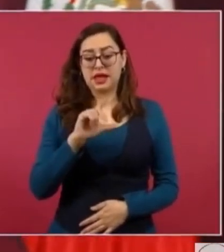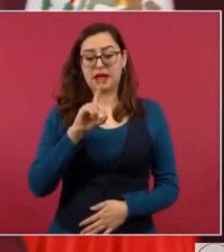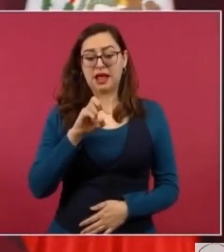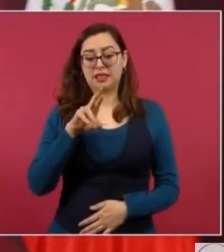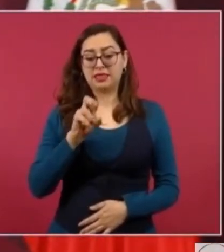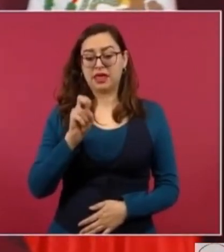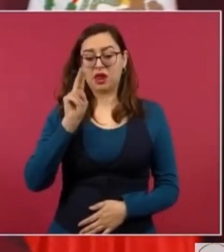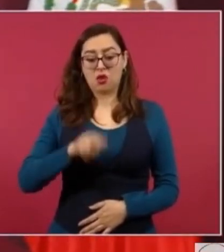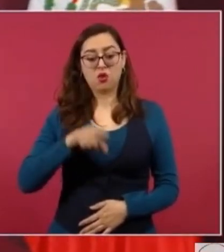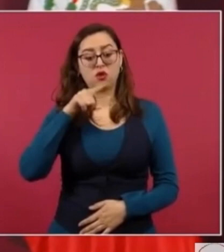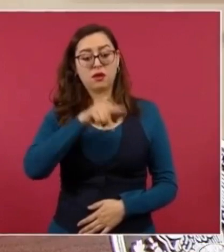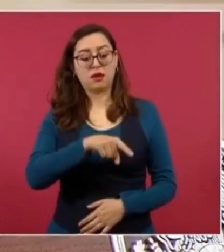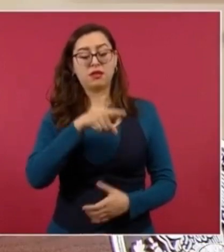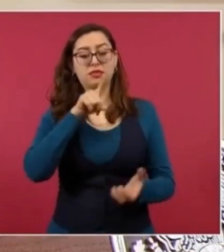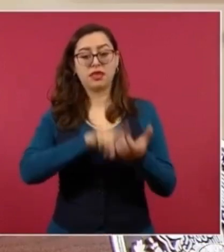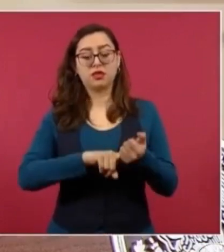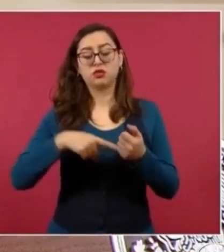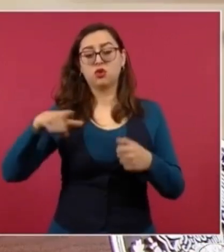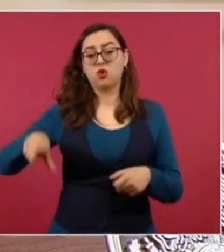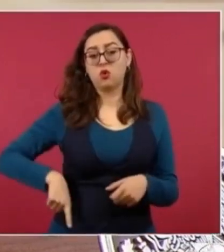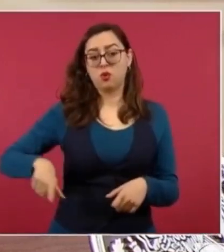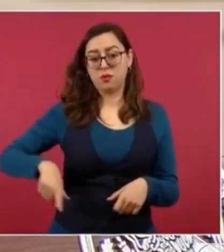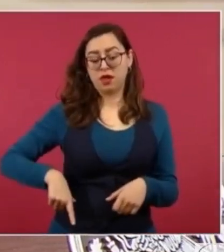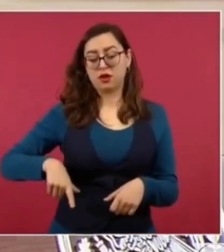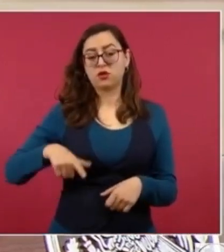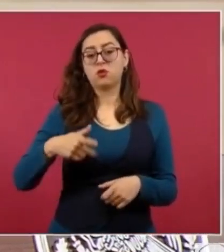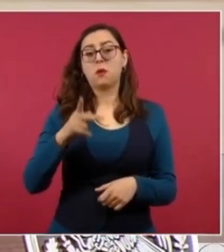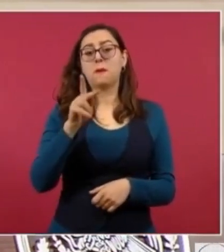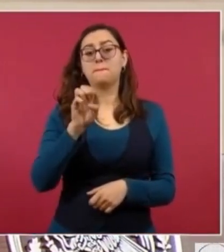que regalaba relojes